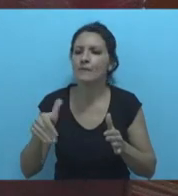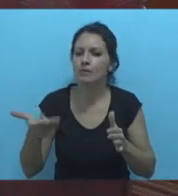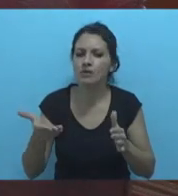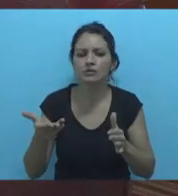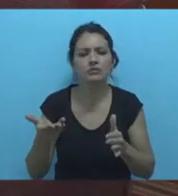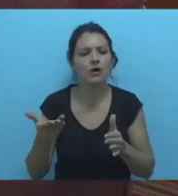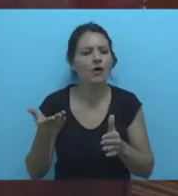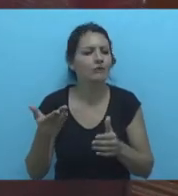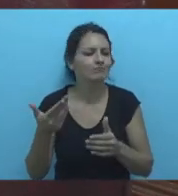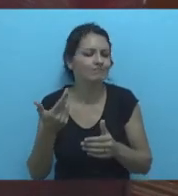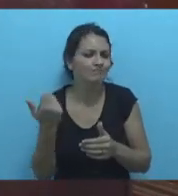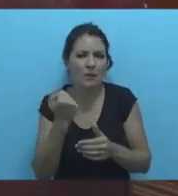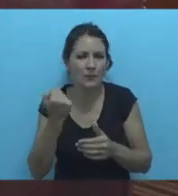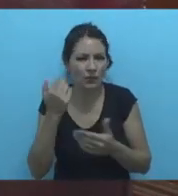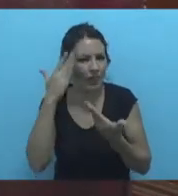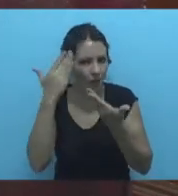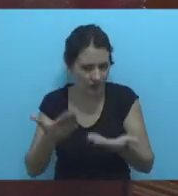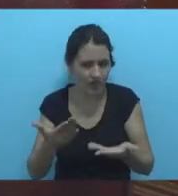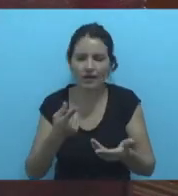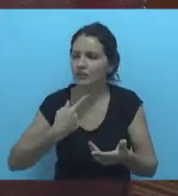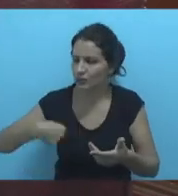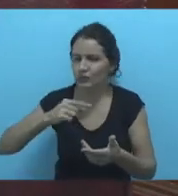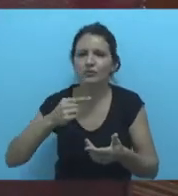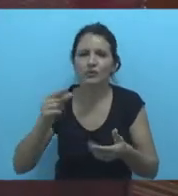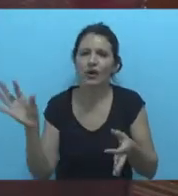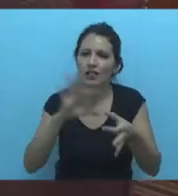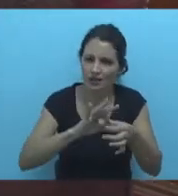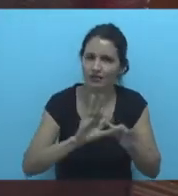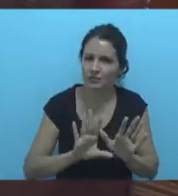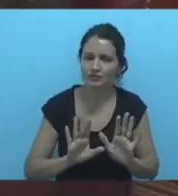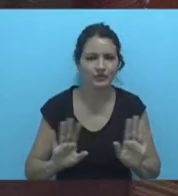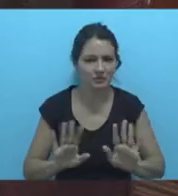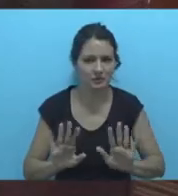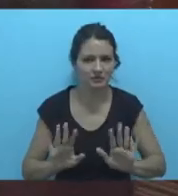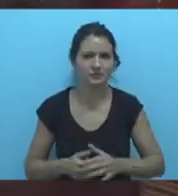es absolutamente adecuado el homenaje y adherimos muy particularmente a ello.